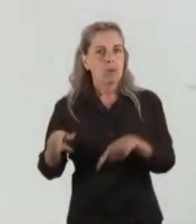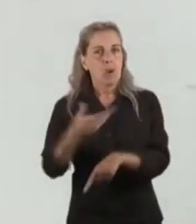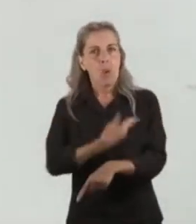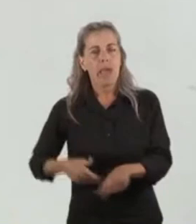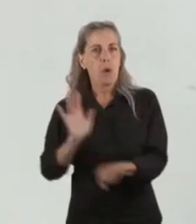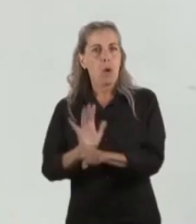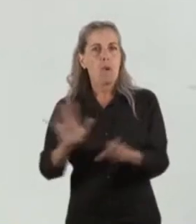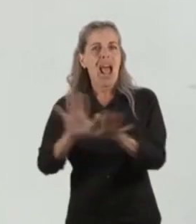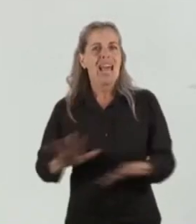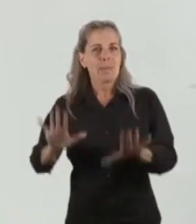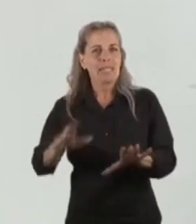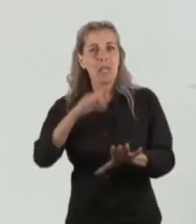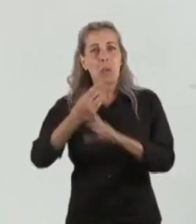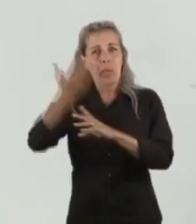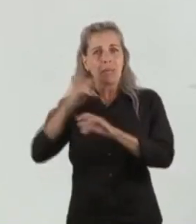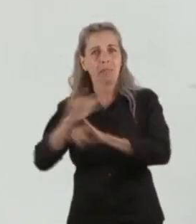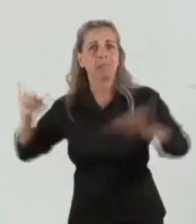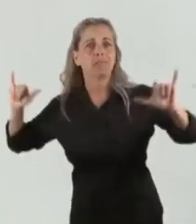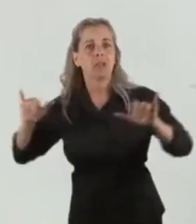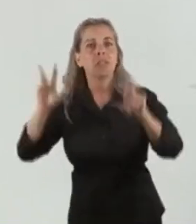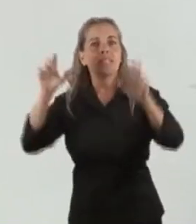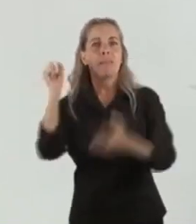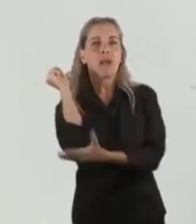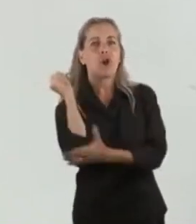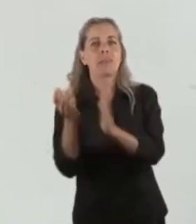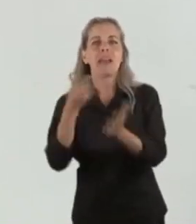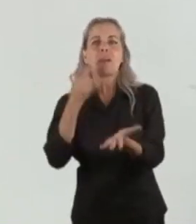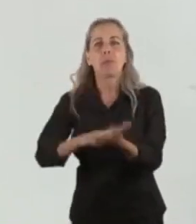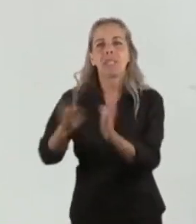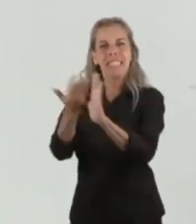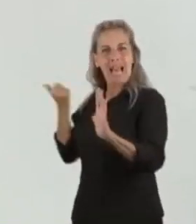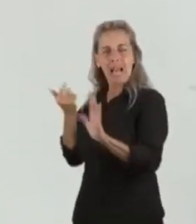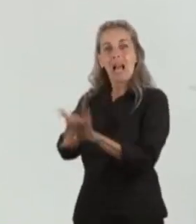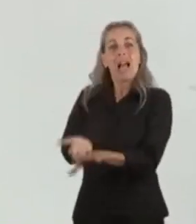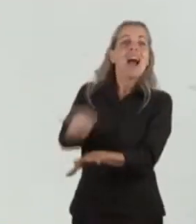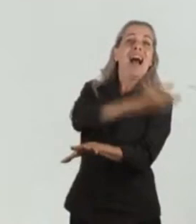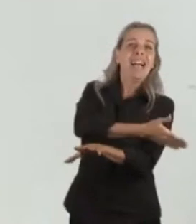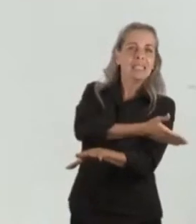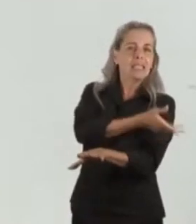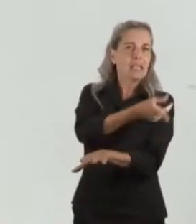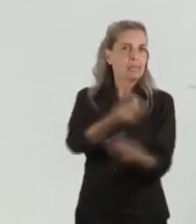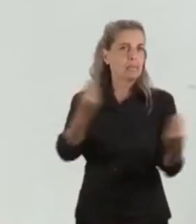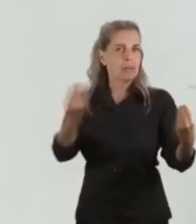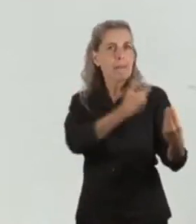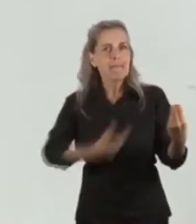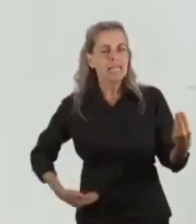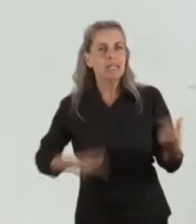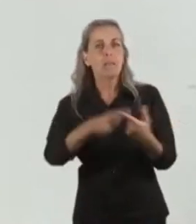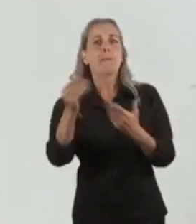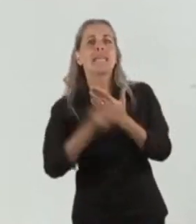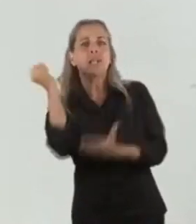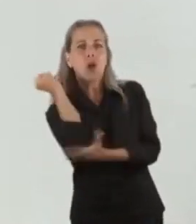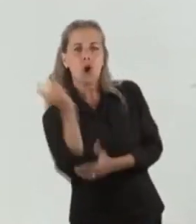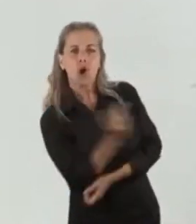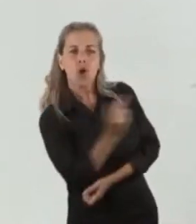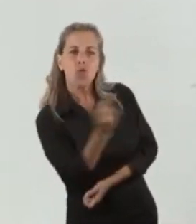el viernes retirando el capítulo fiscal escuchamos afirmaciones muy fuertes tanto del presidente como el ministro de economía Luis caputo